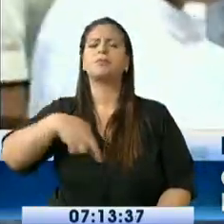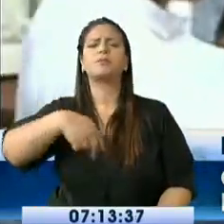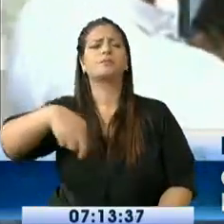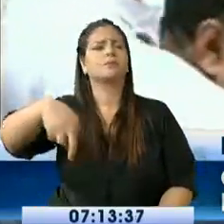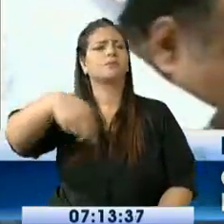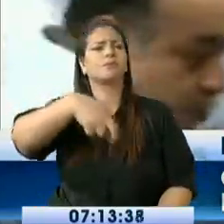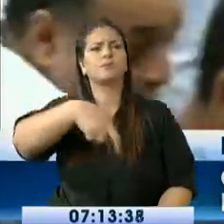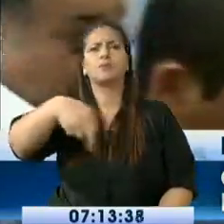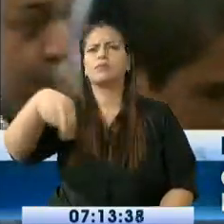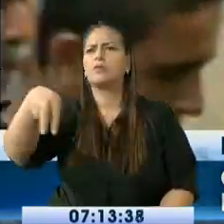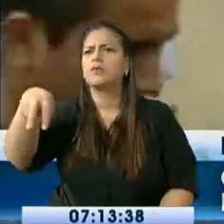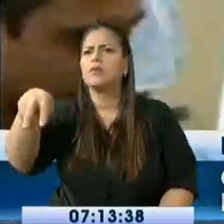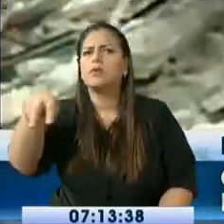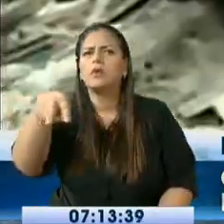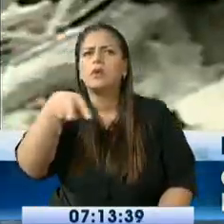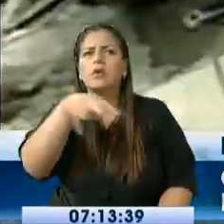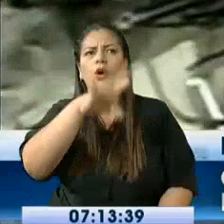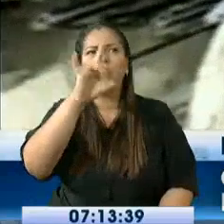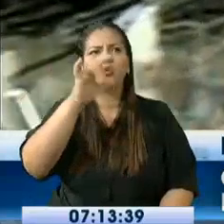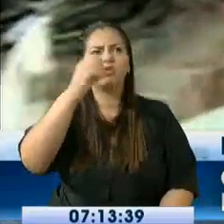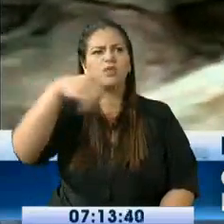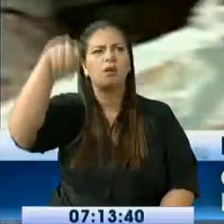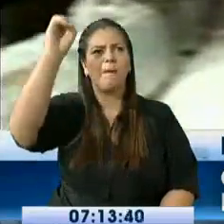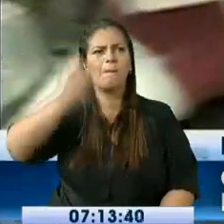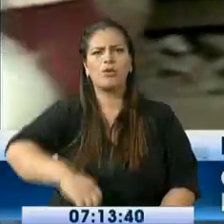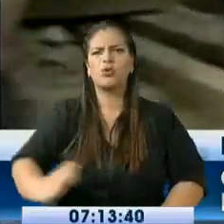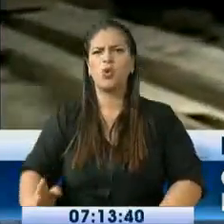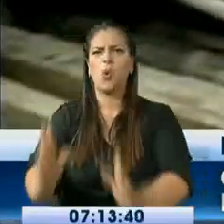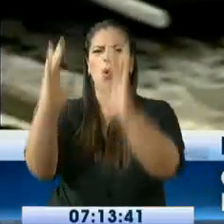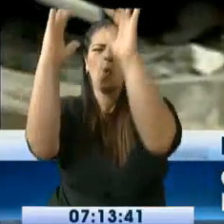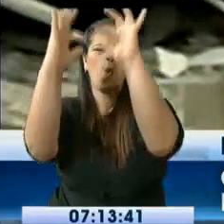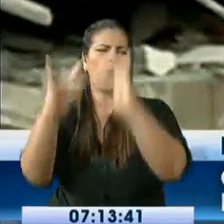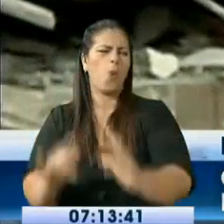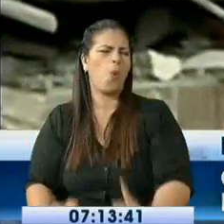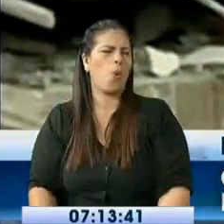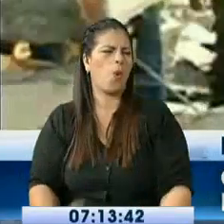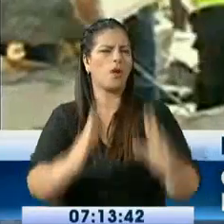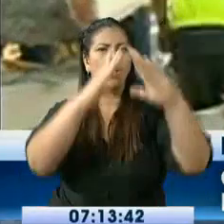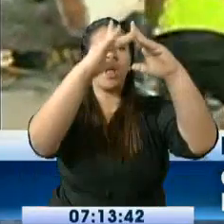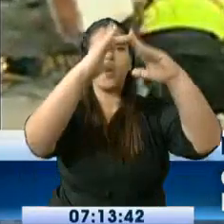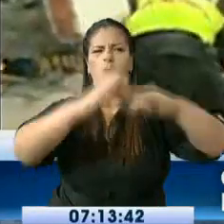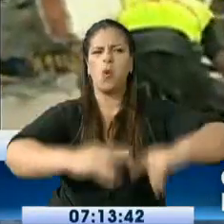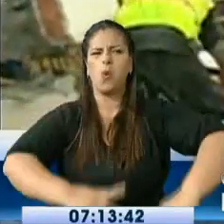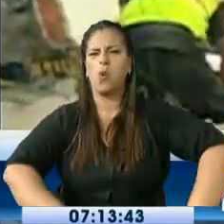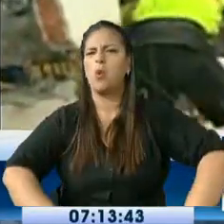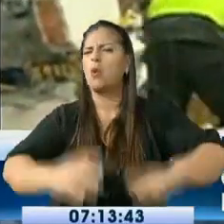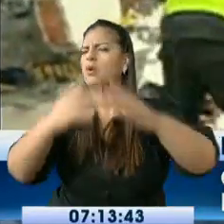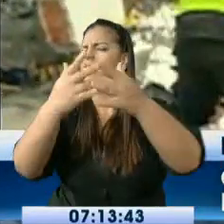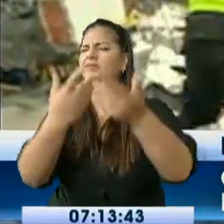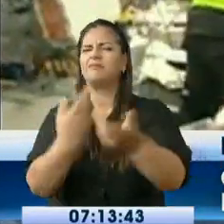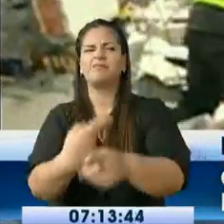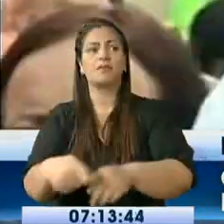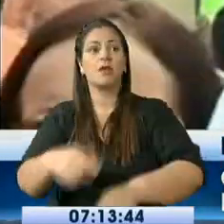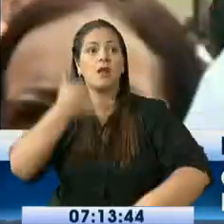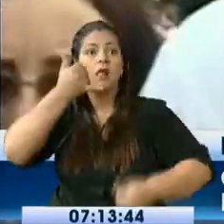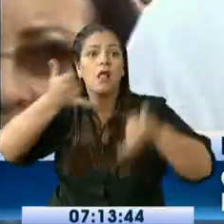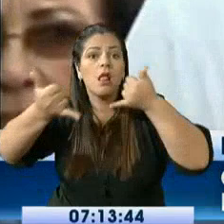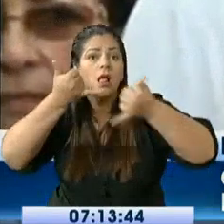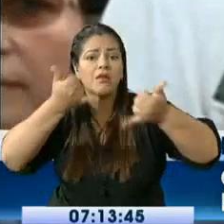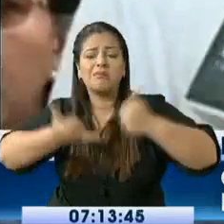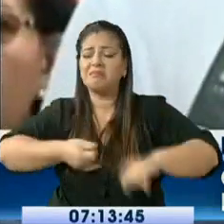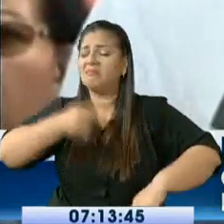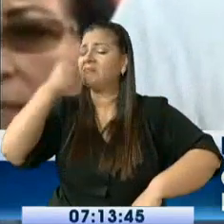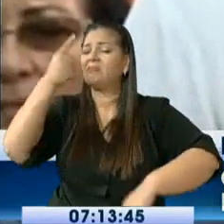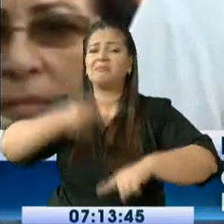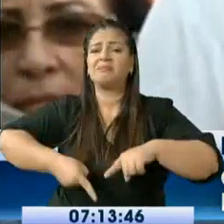el 80% de las edificaciones quedaron en escombros e inhabitables y no existe comunicación. Estamos